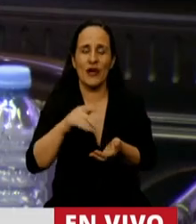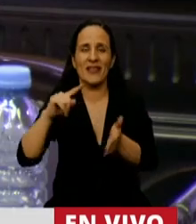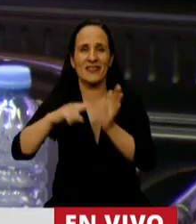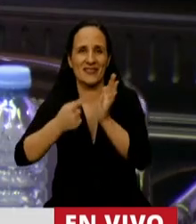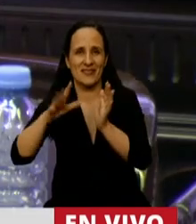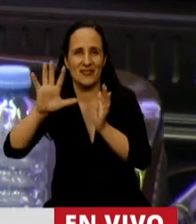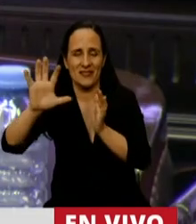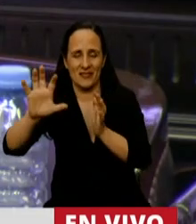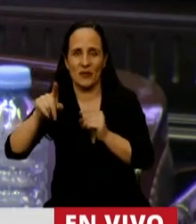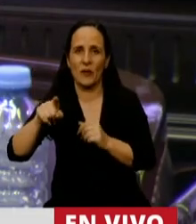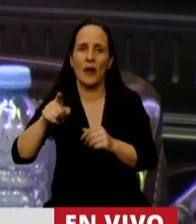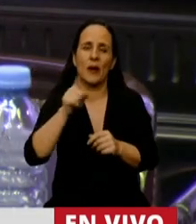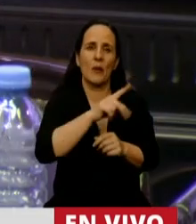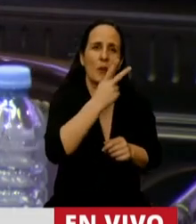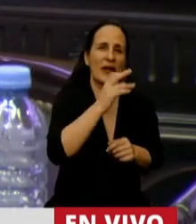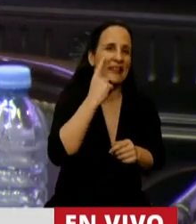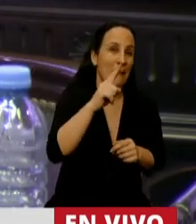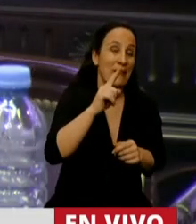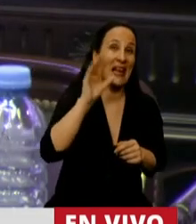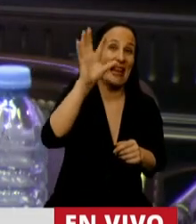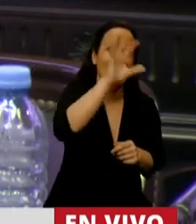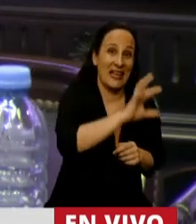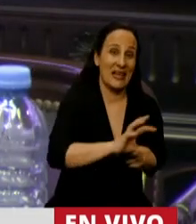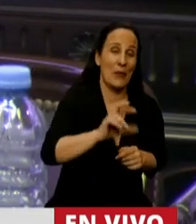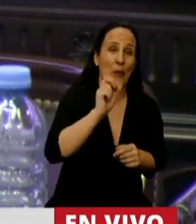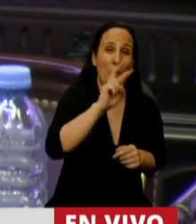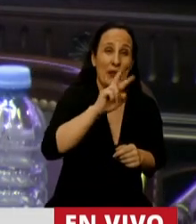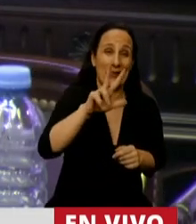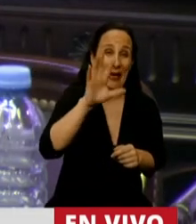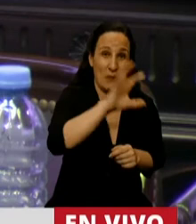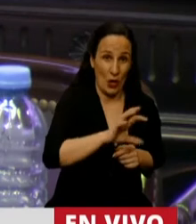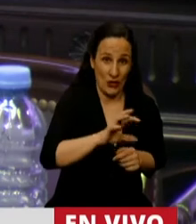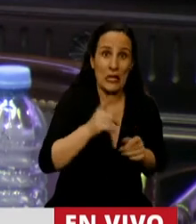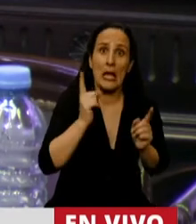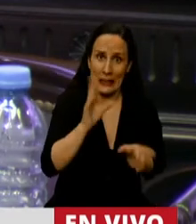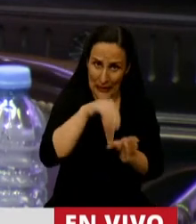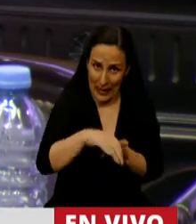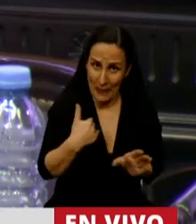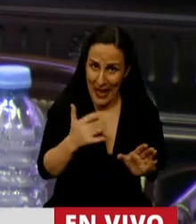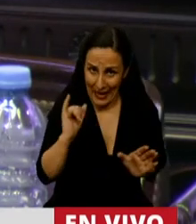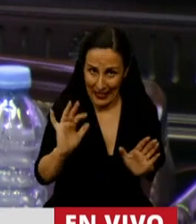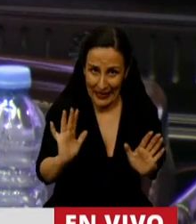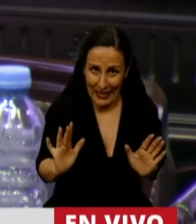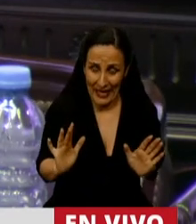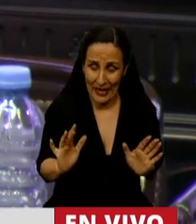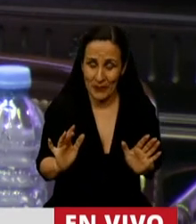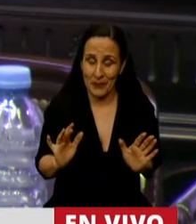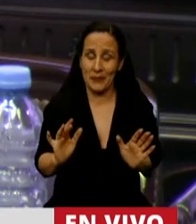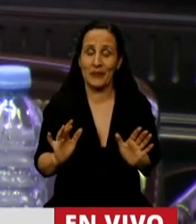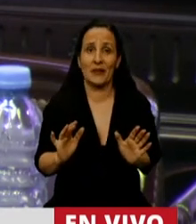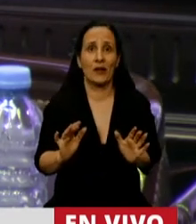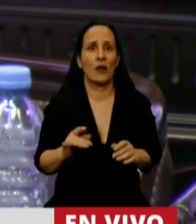mientras 20 mil millones el resto de las 23 jurisdicciones que también somos la argentina el monto que